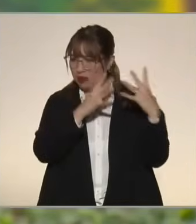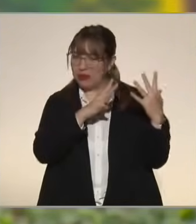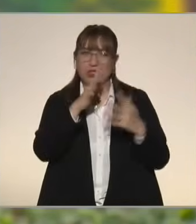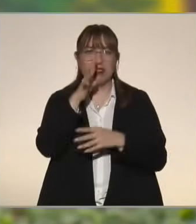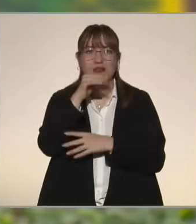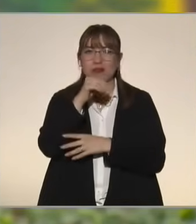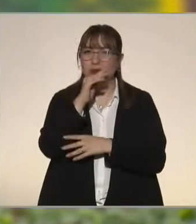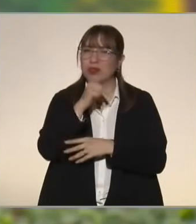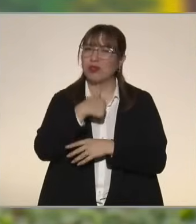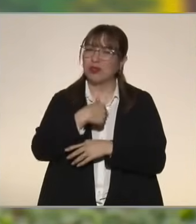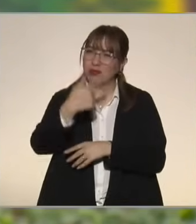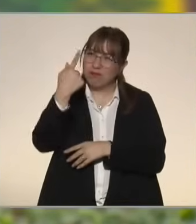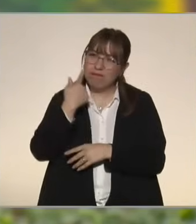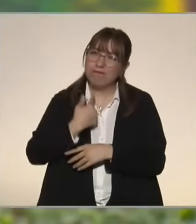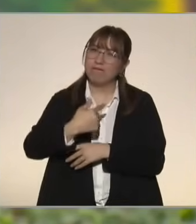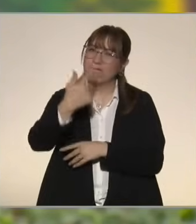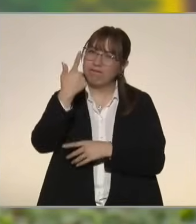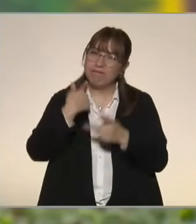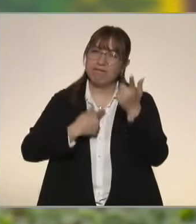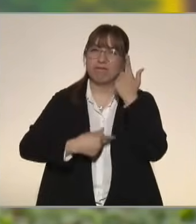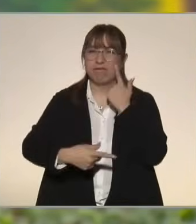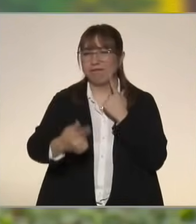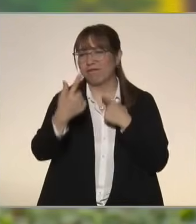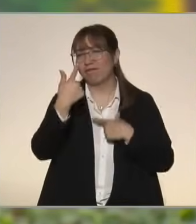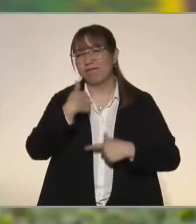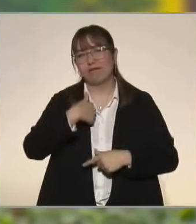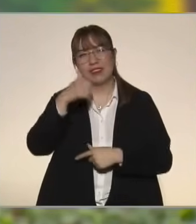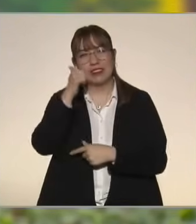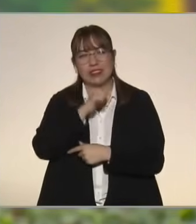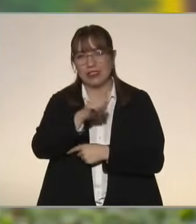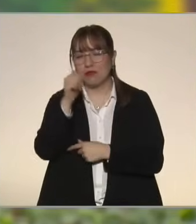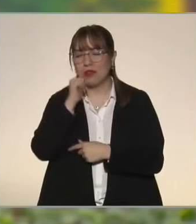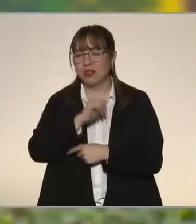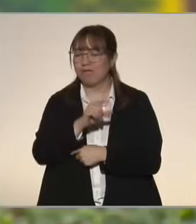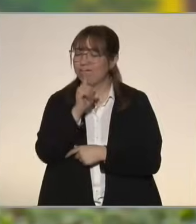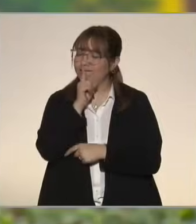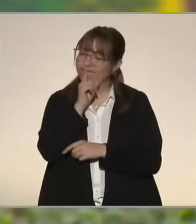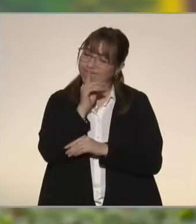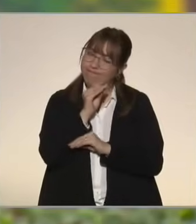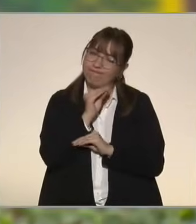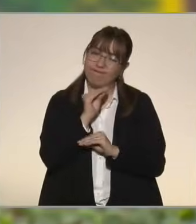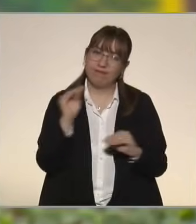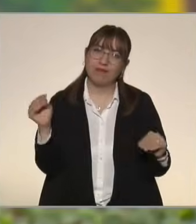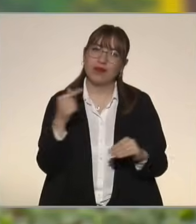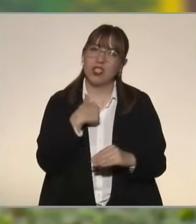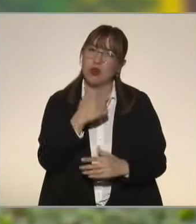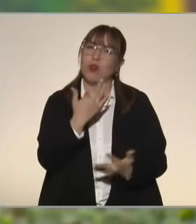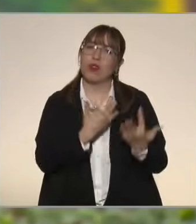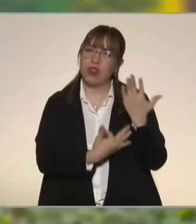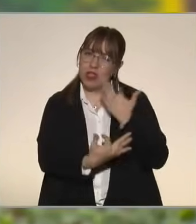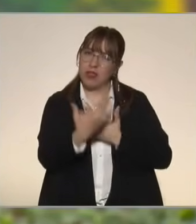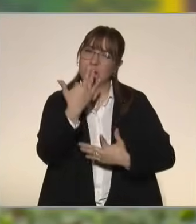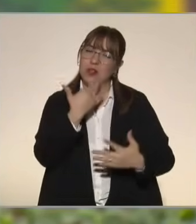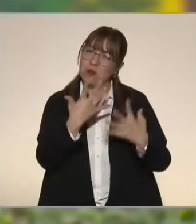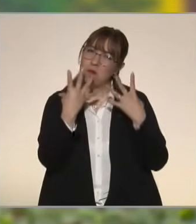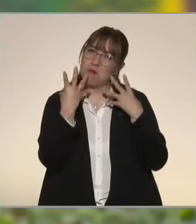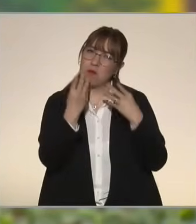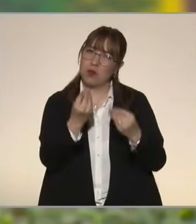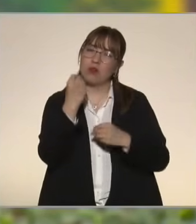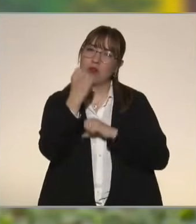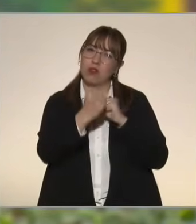siempre, claro, sin decirle a los demás. Estuve en tratamiento muchos años, del cual